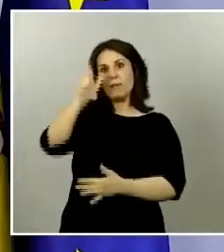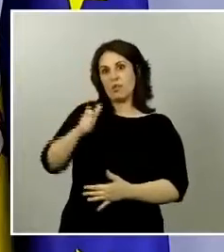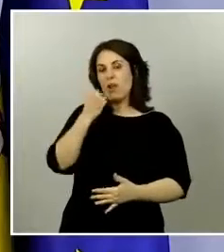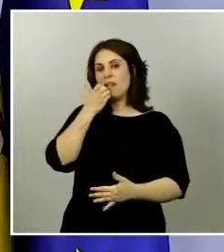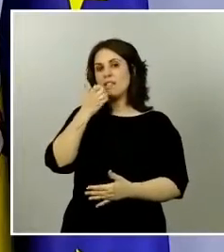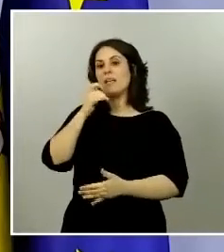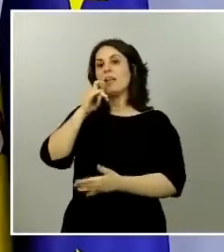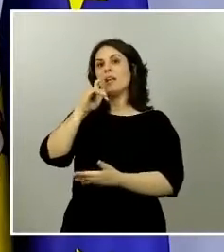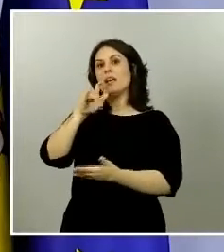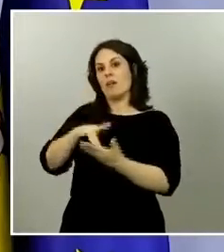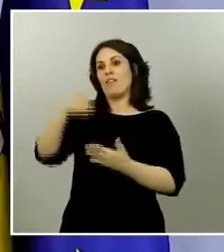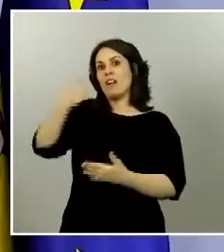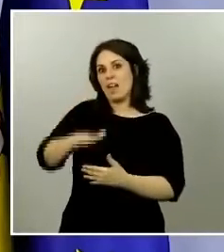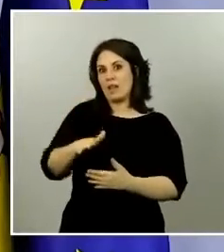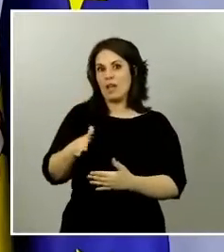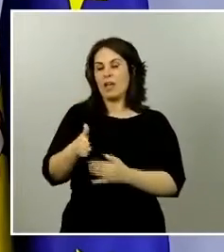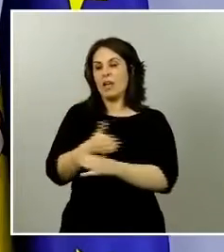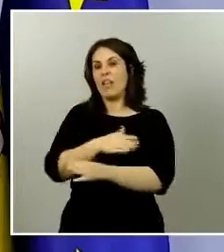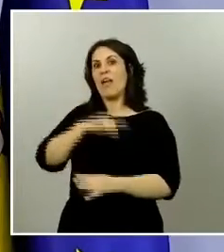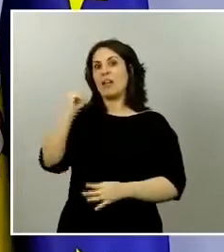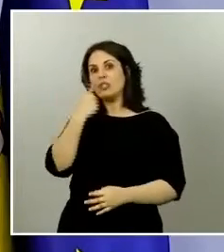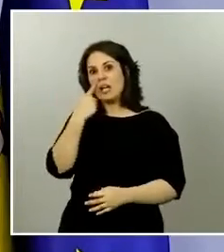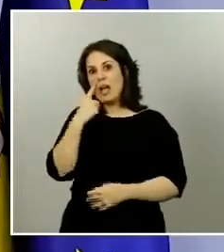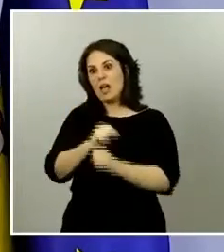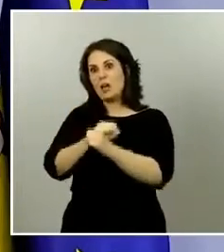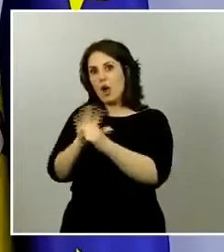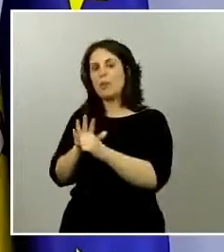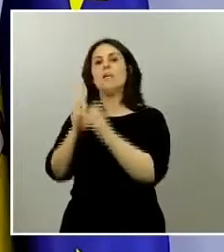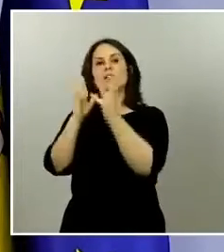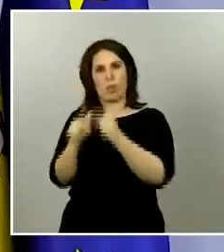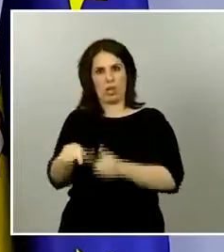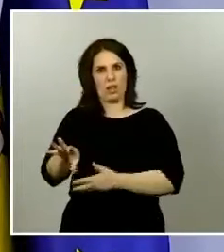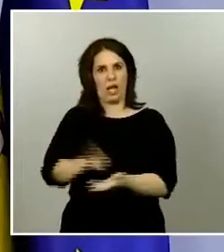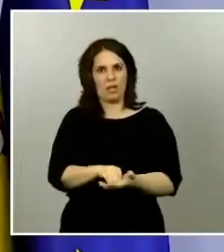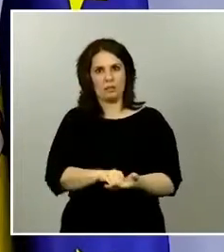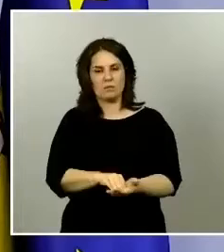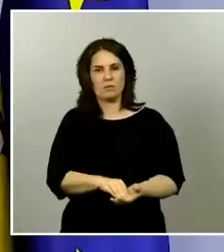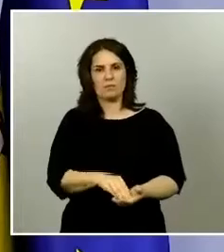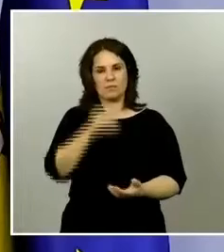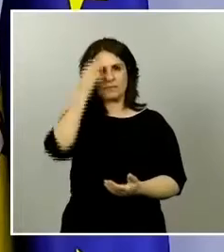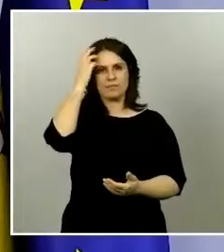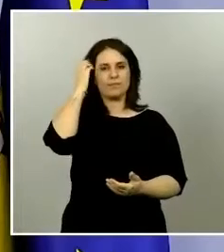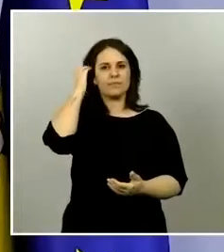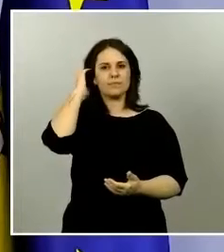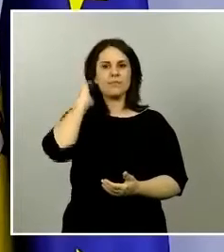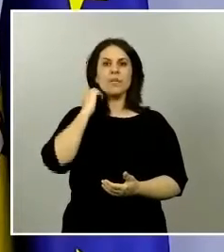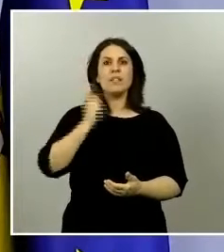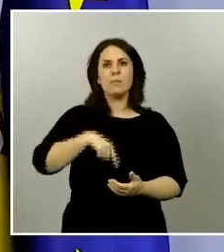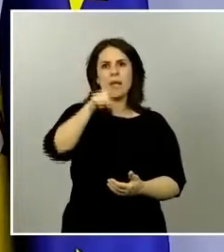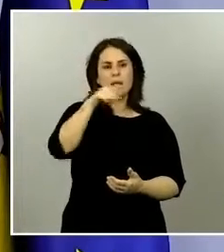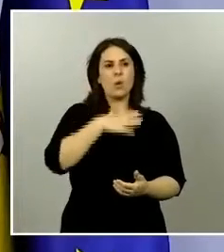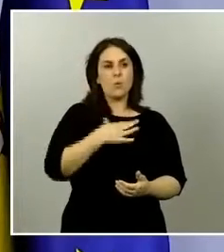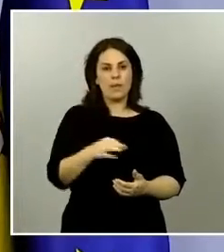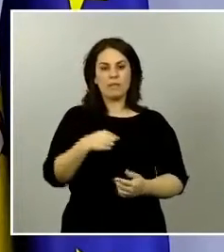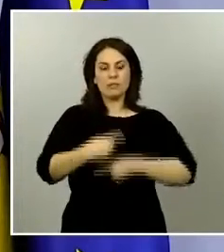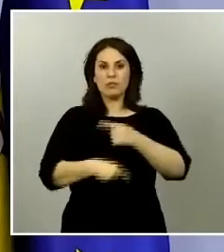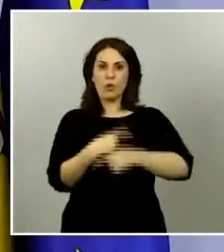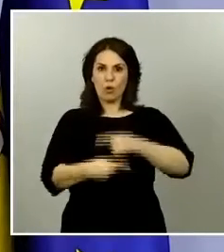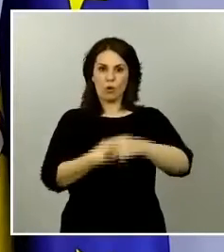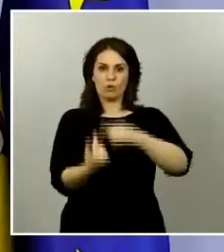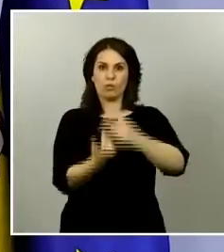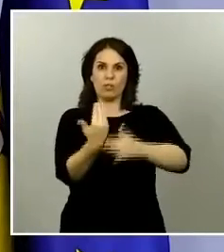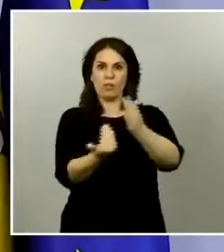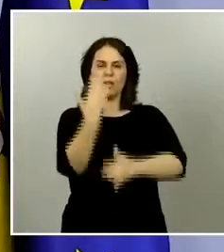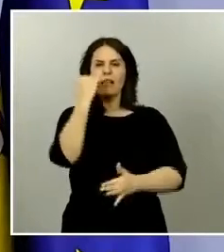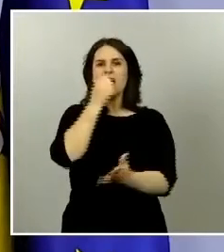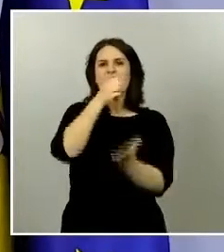Prevención de Enfermedades. Toda persona fallecida que ha sido diagnosticada positivamente de COVID-19 es computada como un fallecido de COVID-19. Al